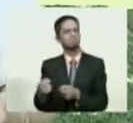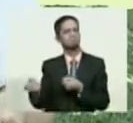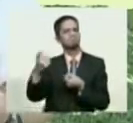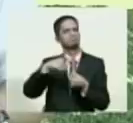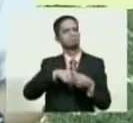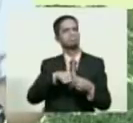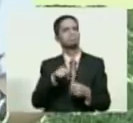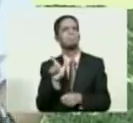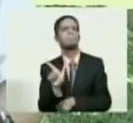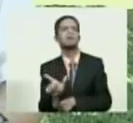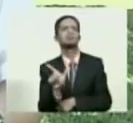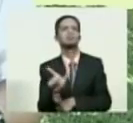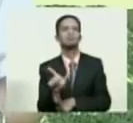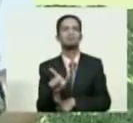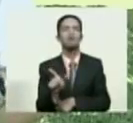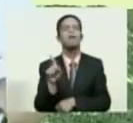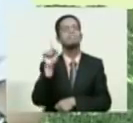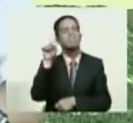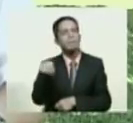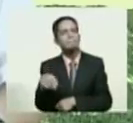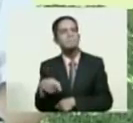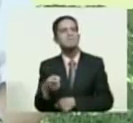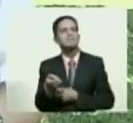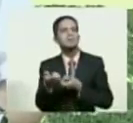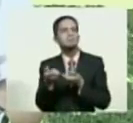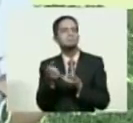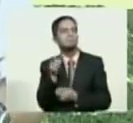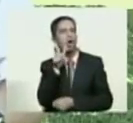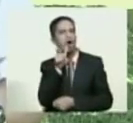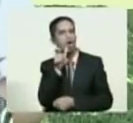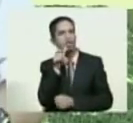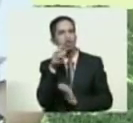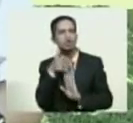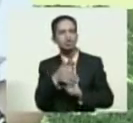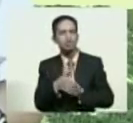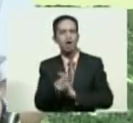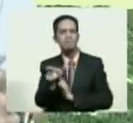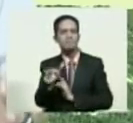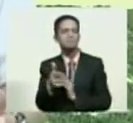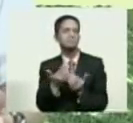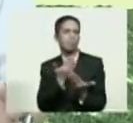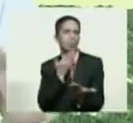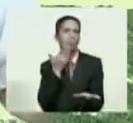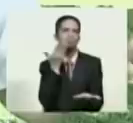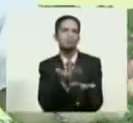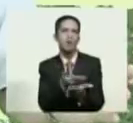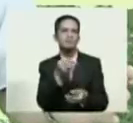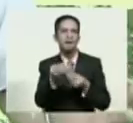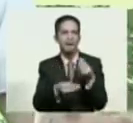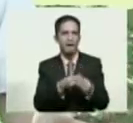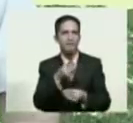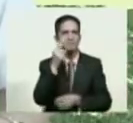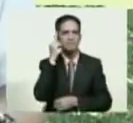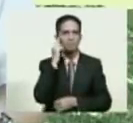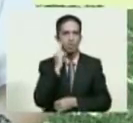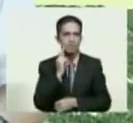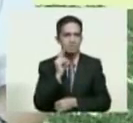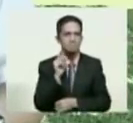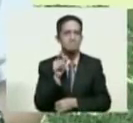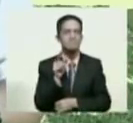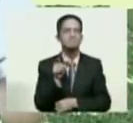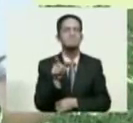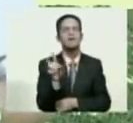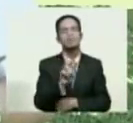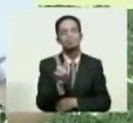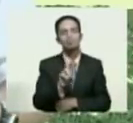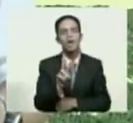también pudo darnos detalles sobre las propuestas que lleva la República Bolivariana de Venezuela a este importante foro en